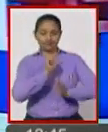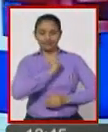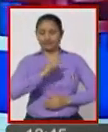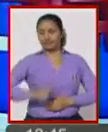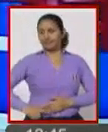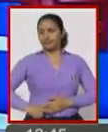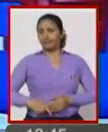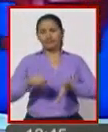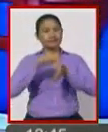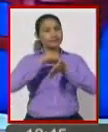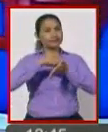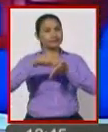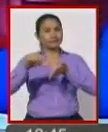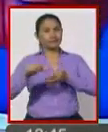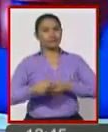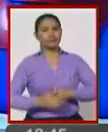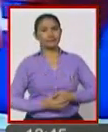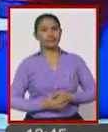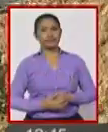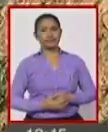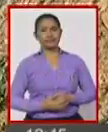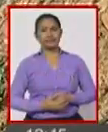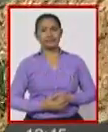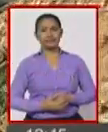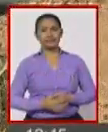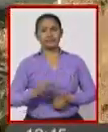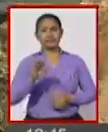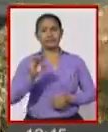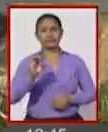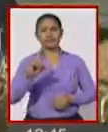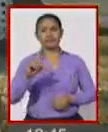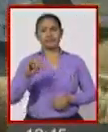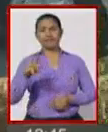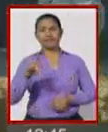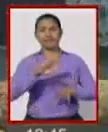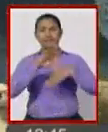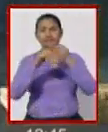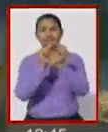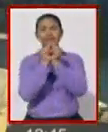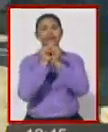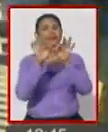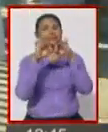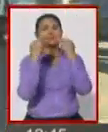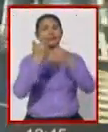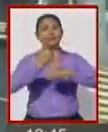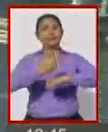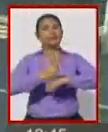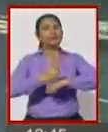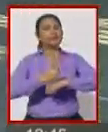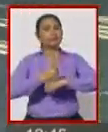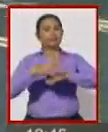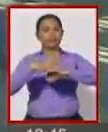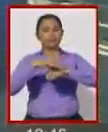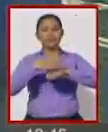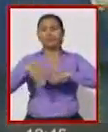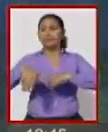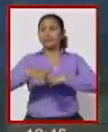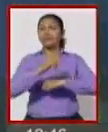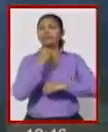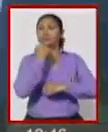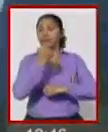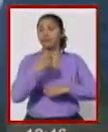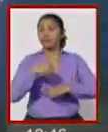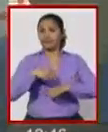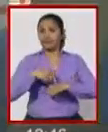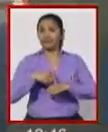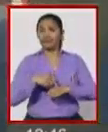pueda hacerle el pago correspondiente. Don Felipe Tejerina, junto a toda su familia, permanece en sus terrenos. Aseguró que